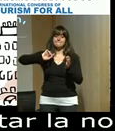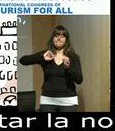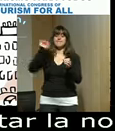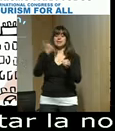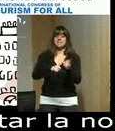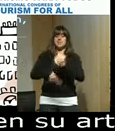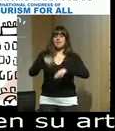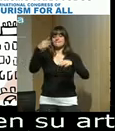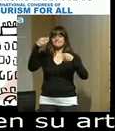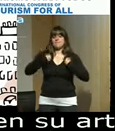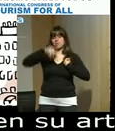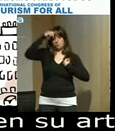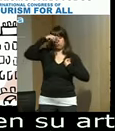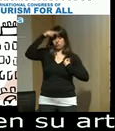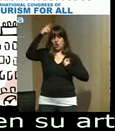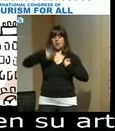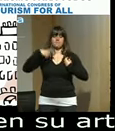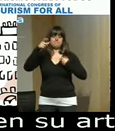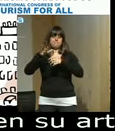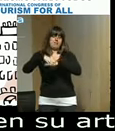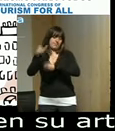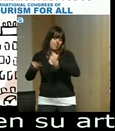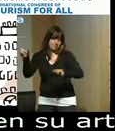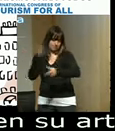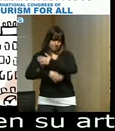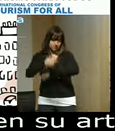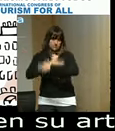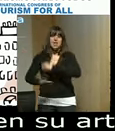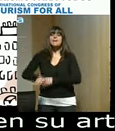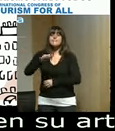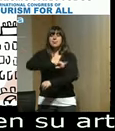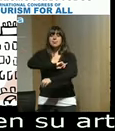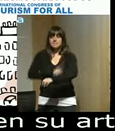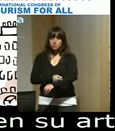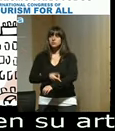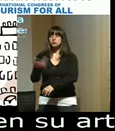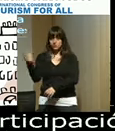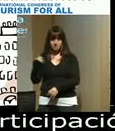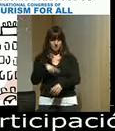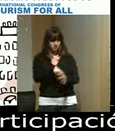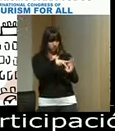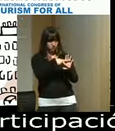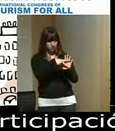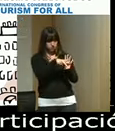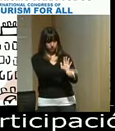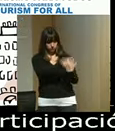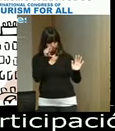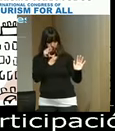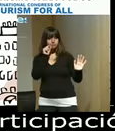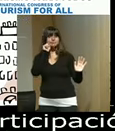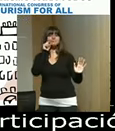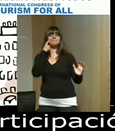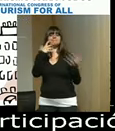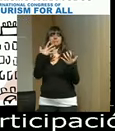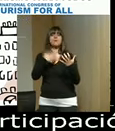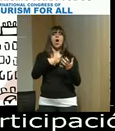el esparcimiento y el deporte. Con lo cual resaltamos y reseñamos que el ocio y el turismo pues, es